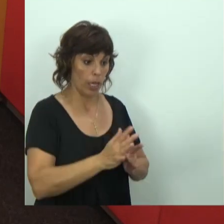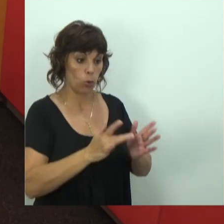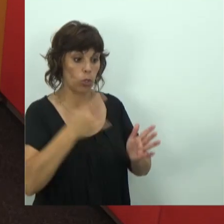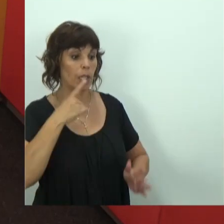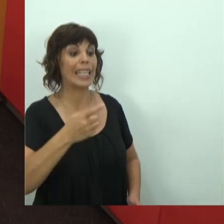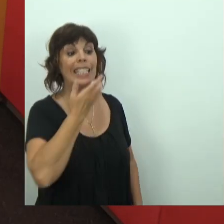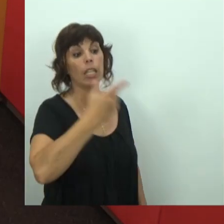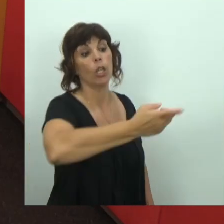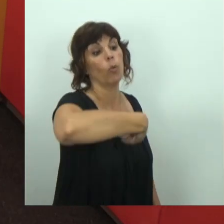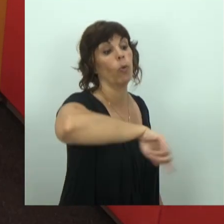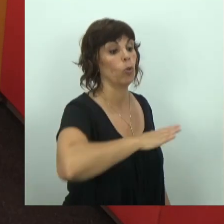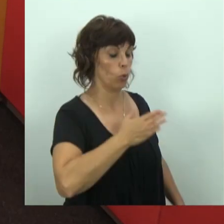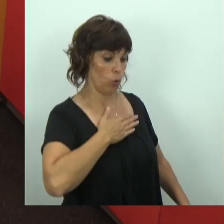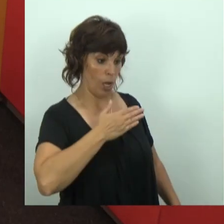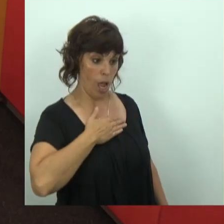vosotros,